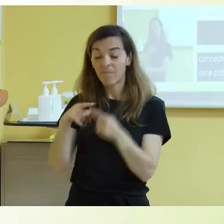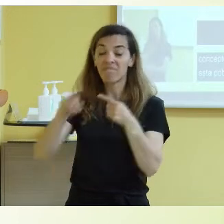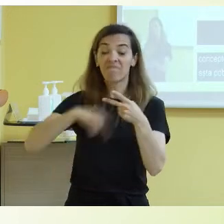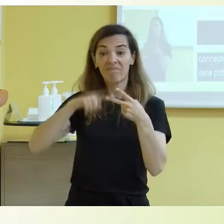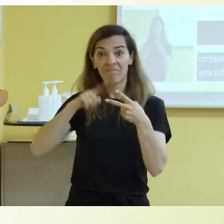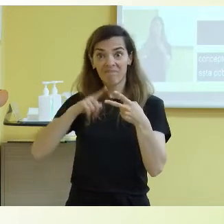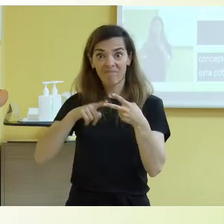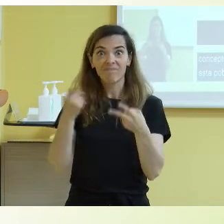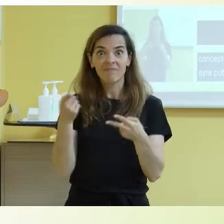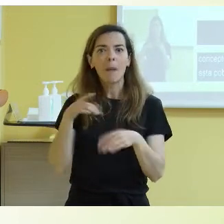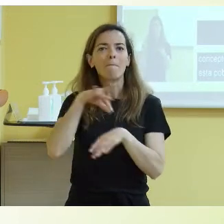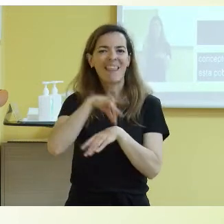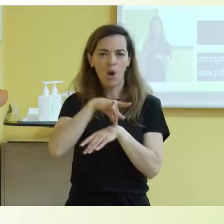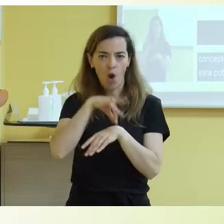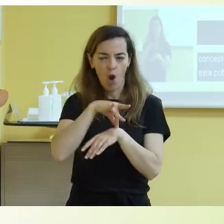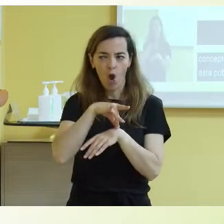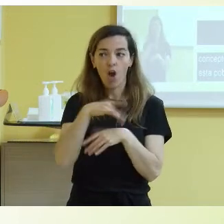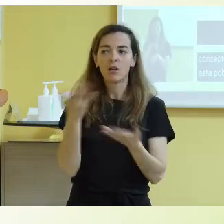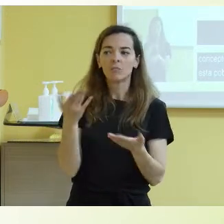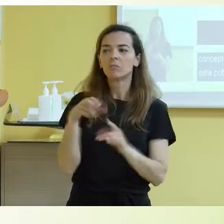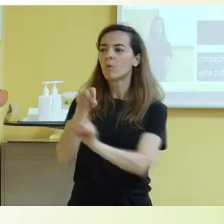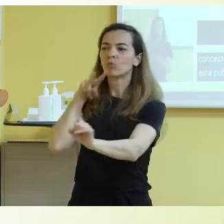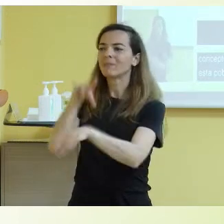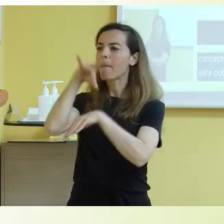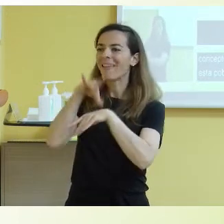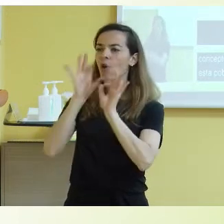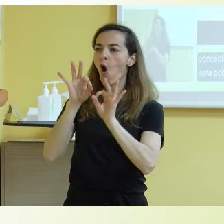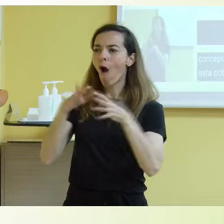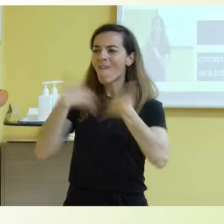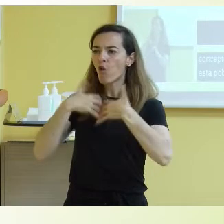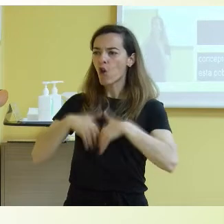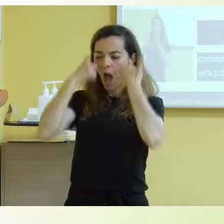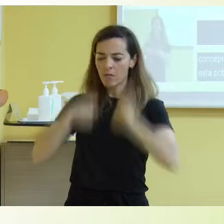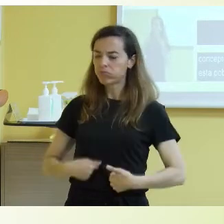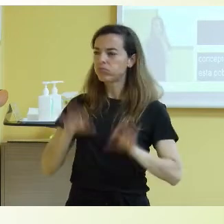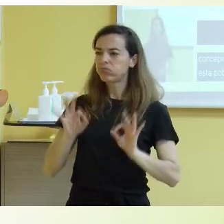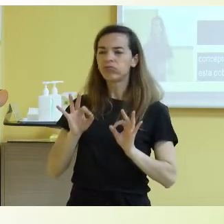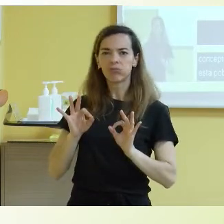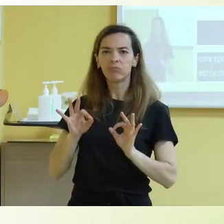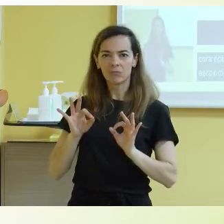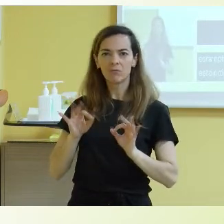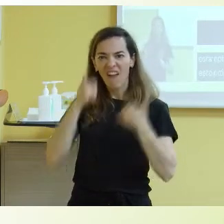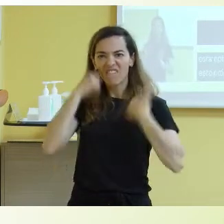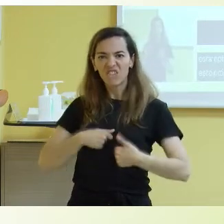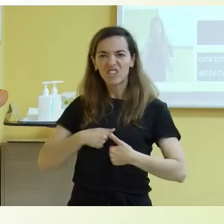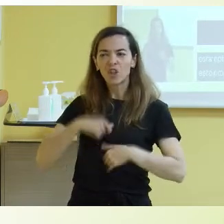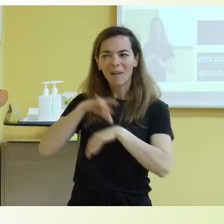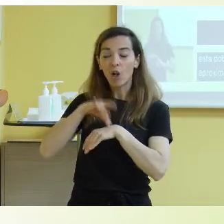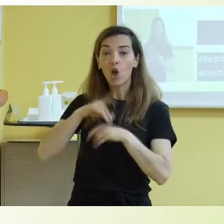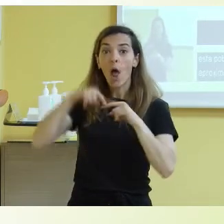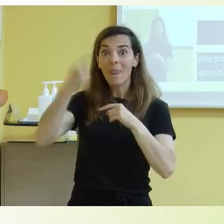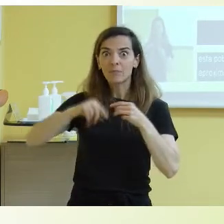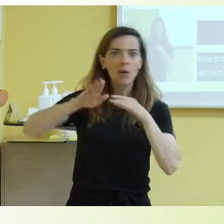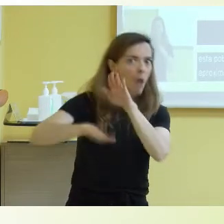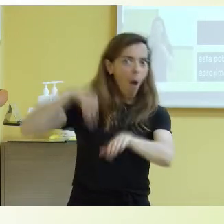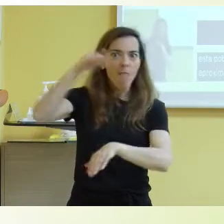plano médico, donde entendíamos las cosas desde el punto de vista funcional, fisiológico, fisiopatológico. Luego se dio un salto de gigante